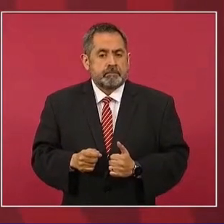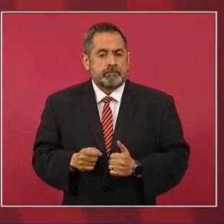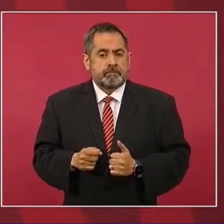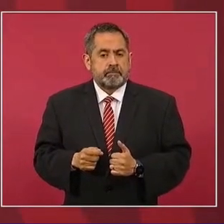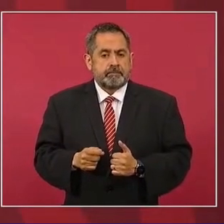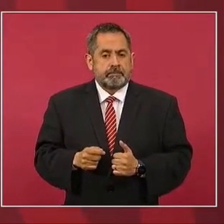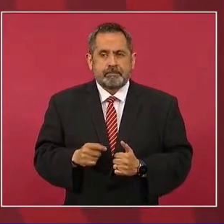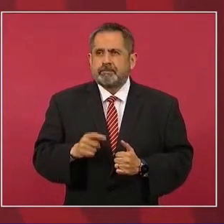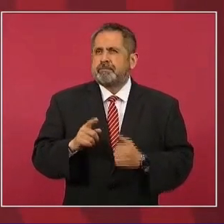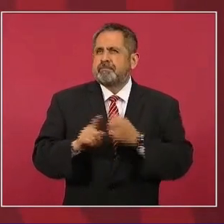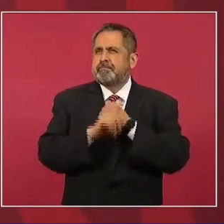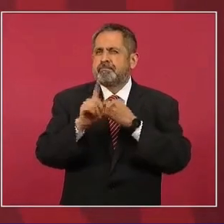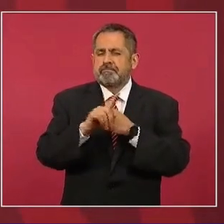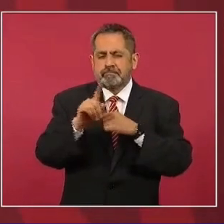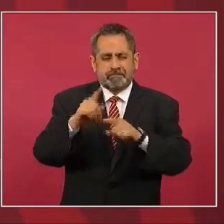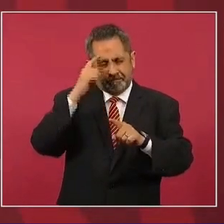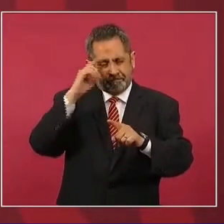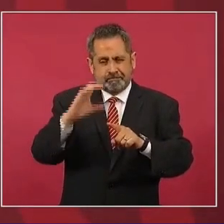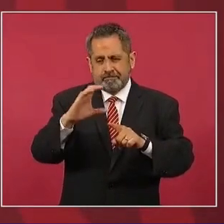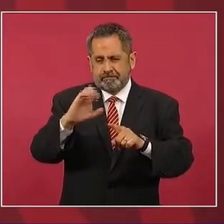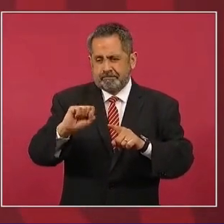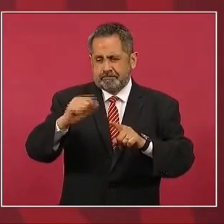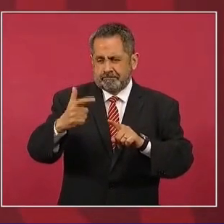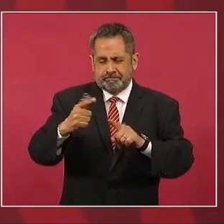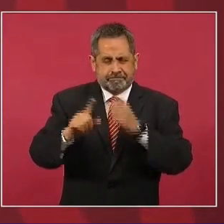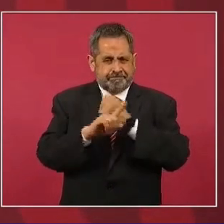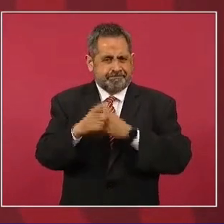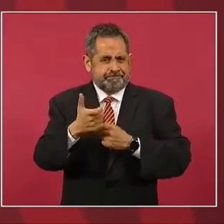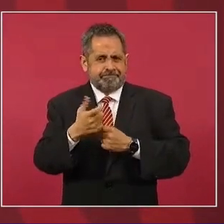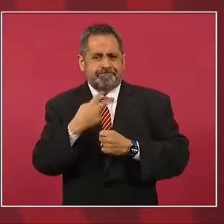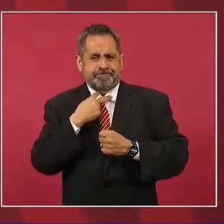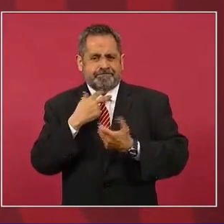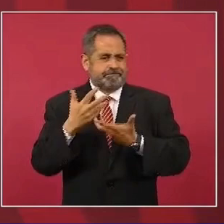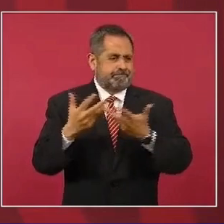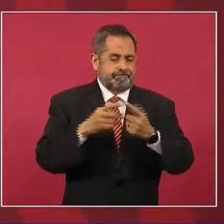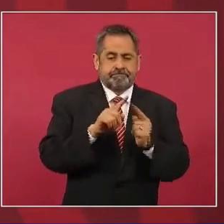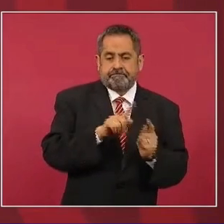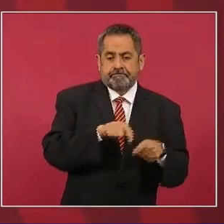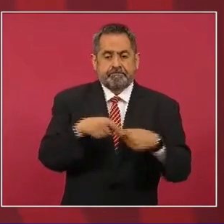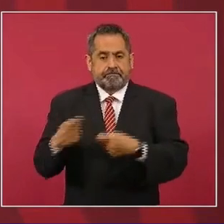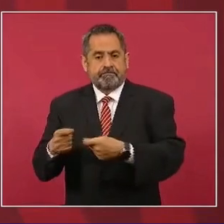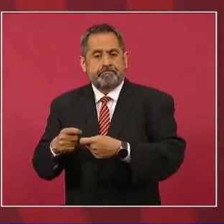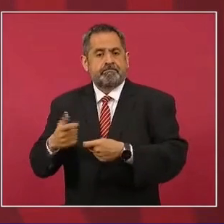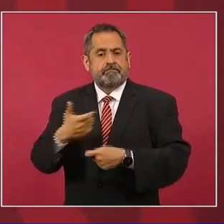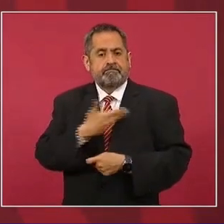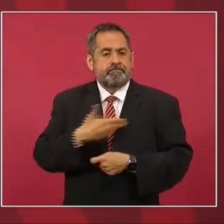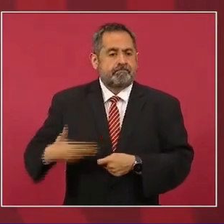de finales del gobierno de Salinas, de principios del gobierno de Zedillo,